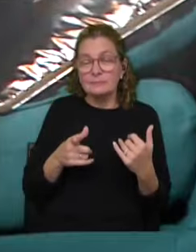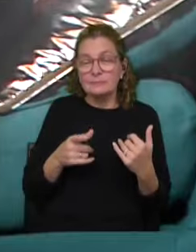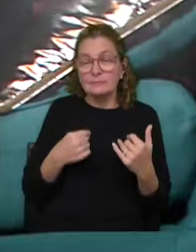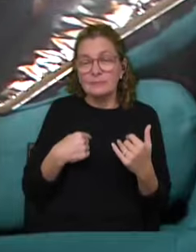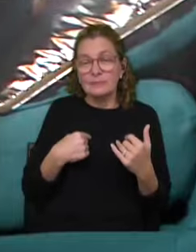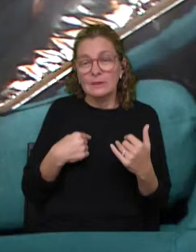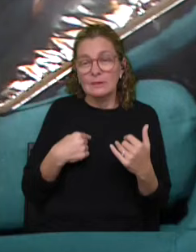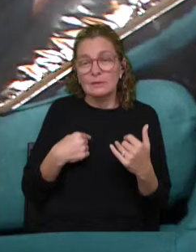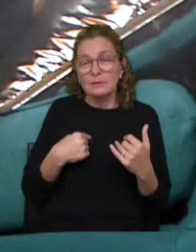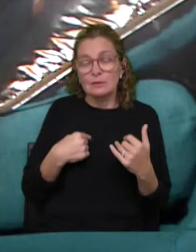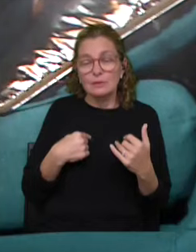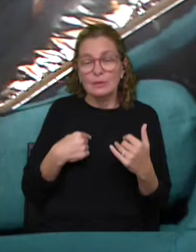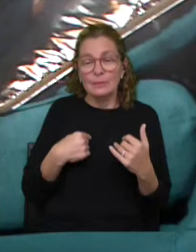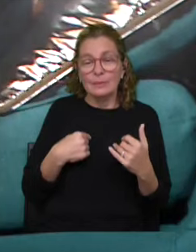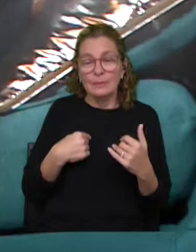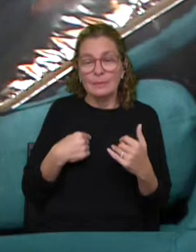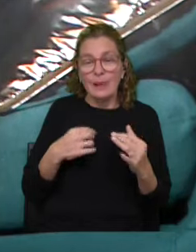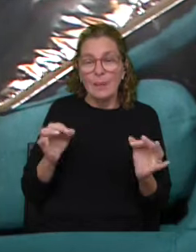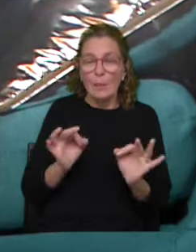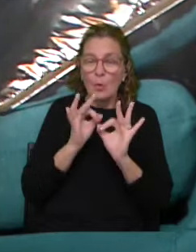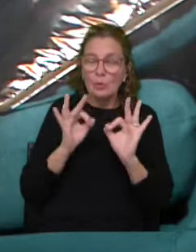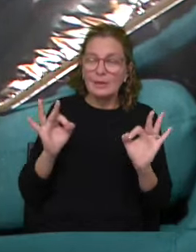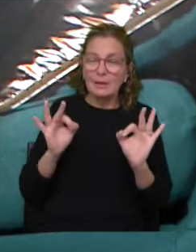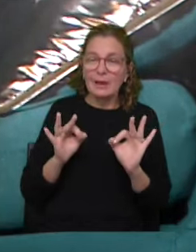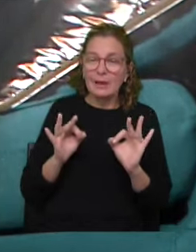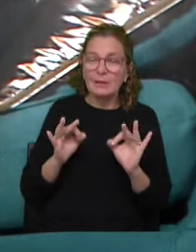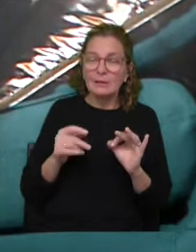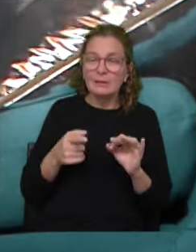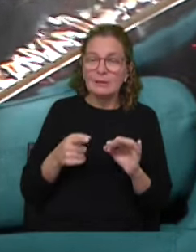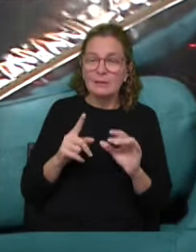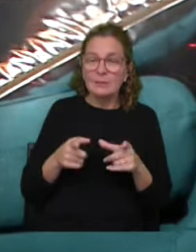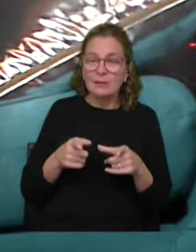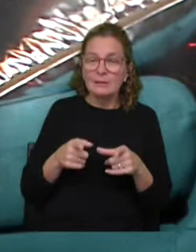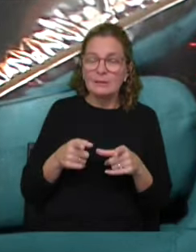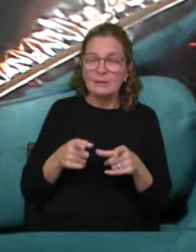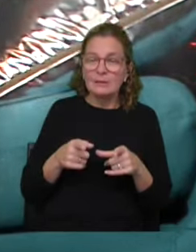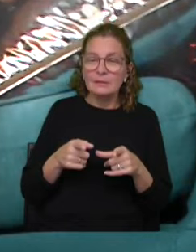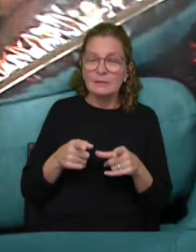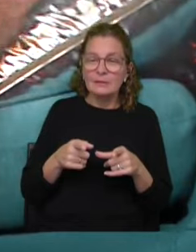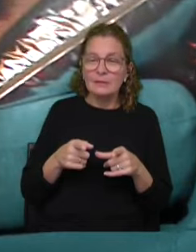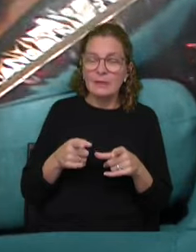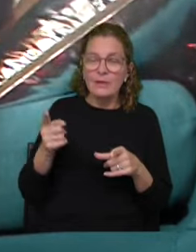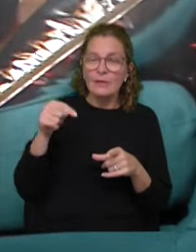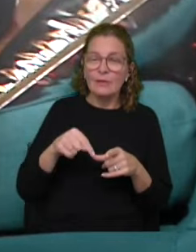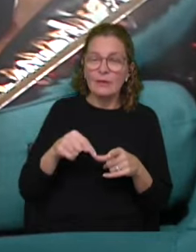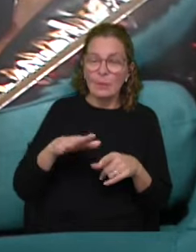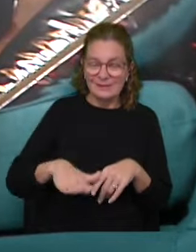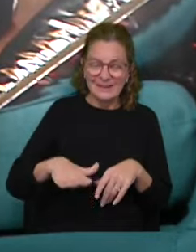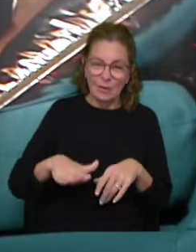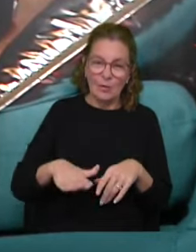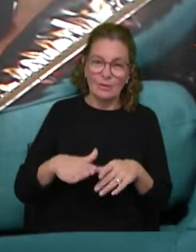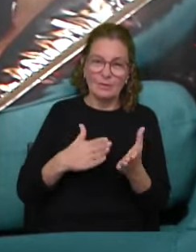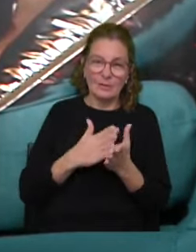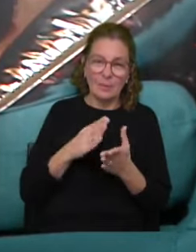yo mi relación con la música y con mi instrumento, sobre todo, y vengo bastante chico, siempre